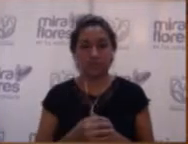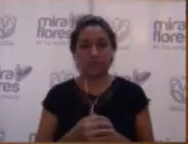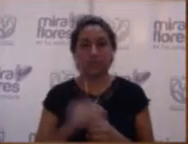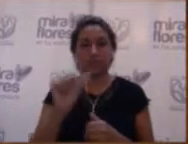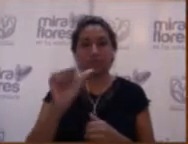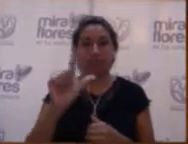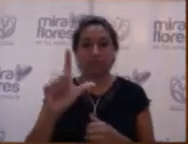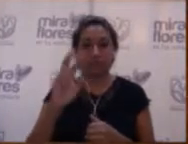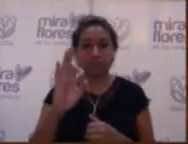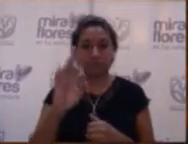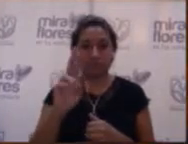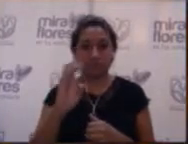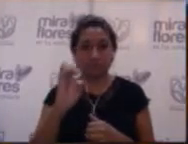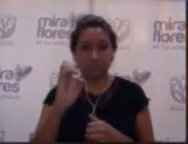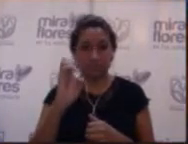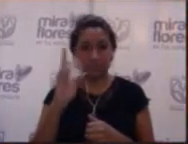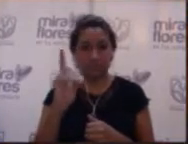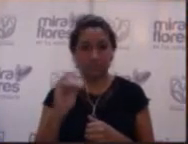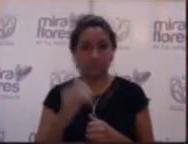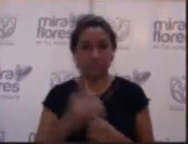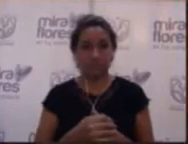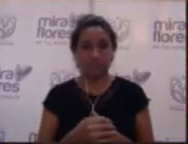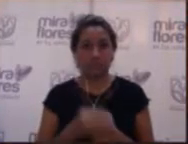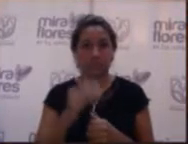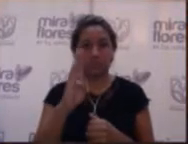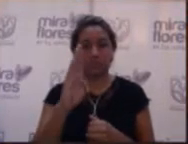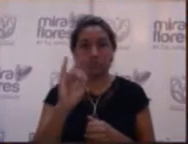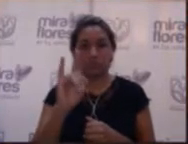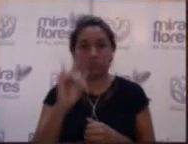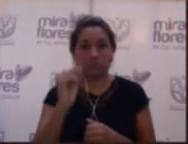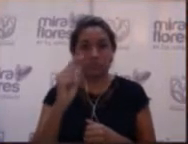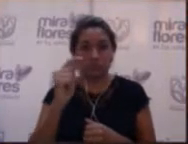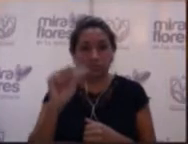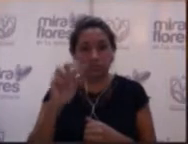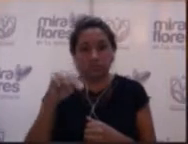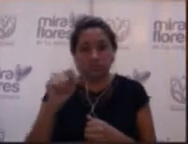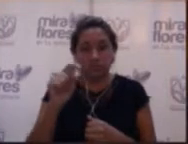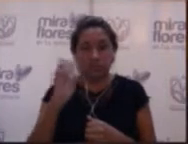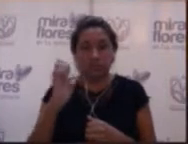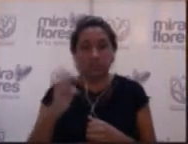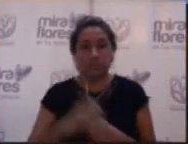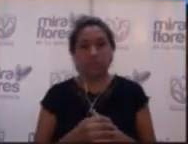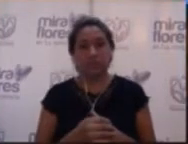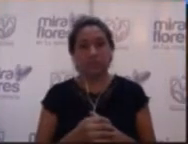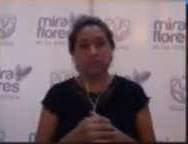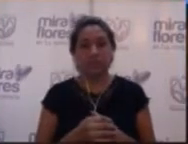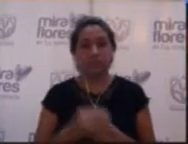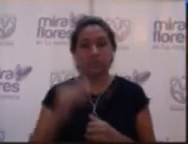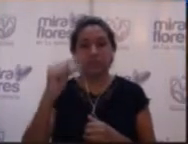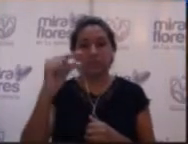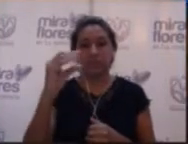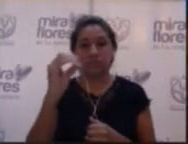Lee Gabriel, señor Martín Bustamante Castro, señor Jorge de Albertis González del